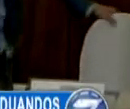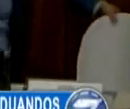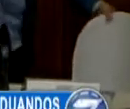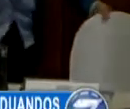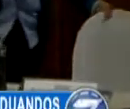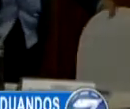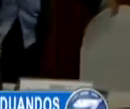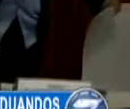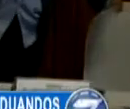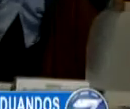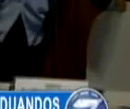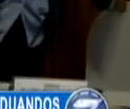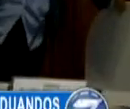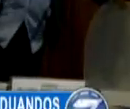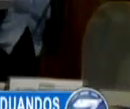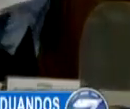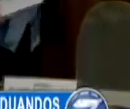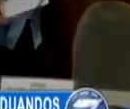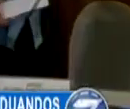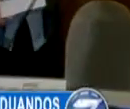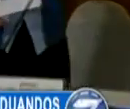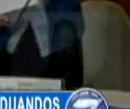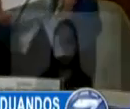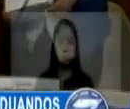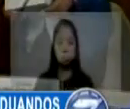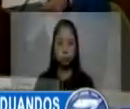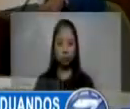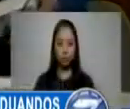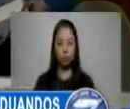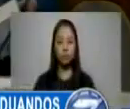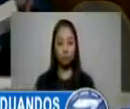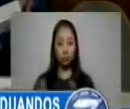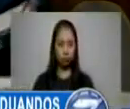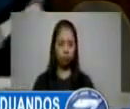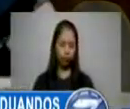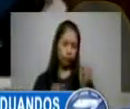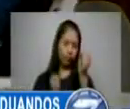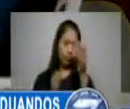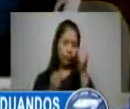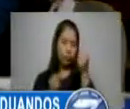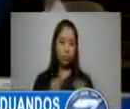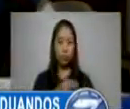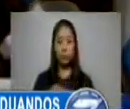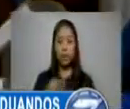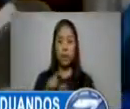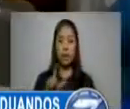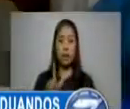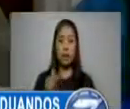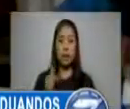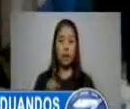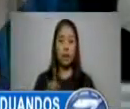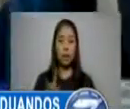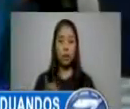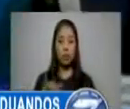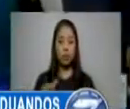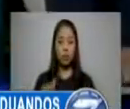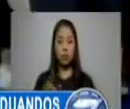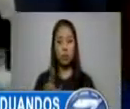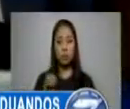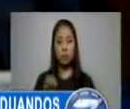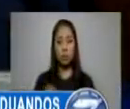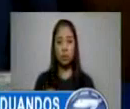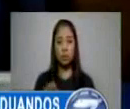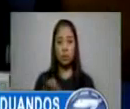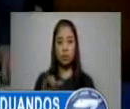a Guatemala el próximo año, darles la oportunidad en que encuentren trabajo, porque nuestra gran